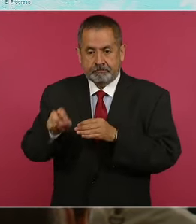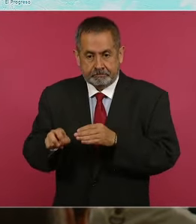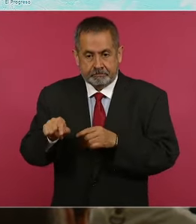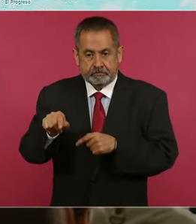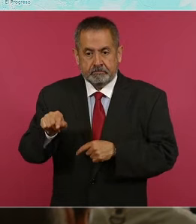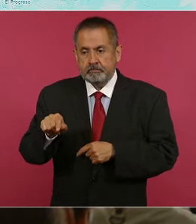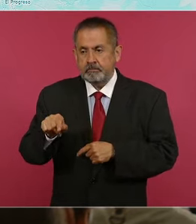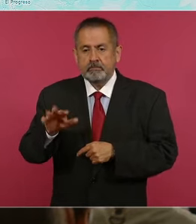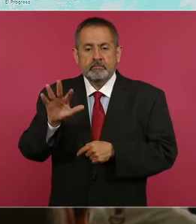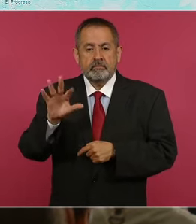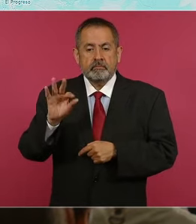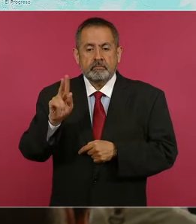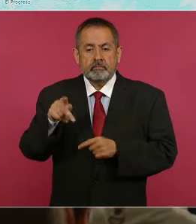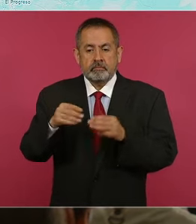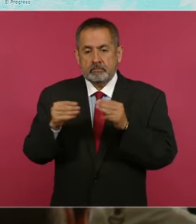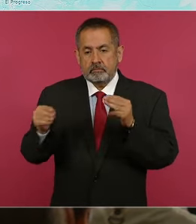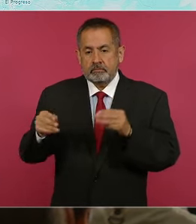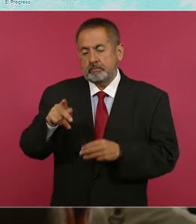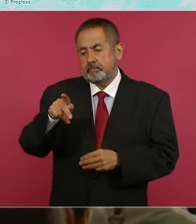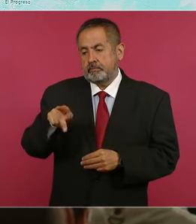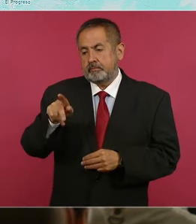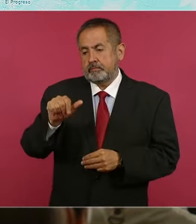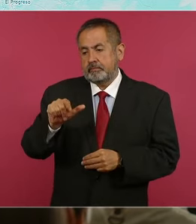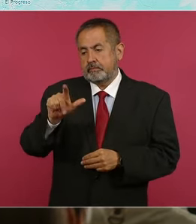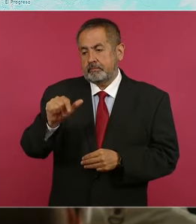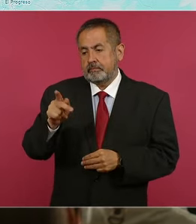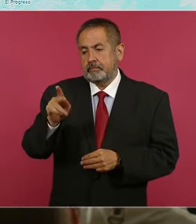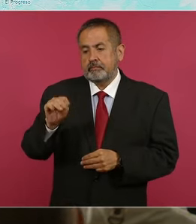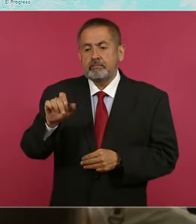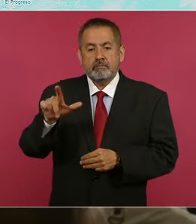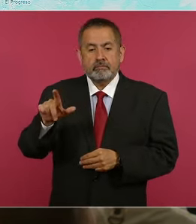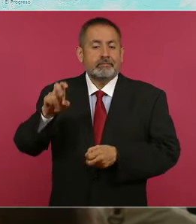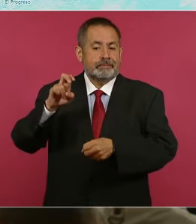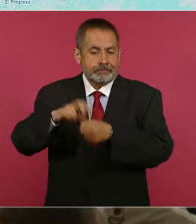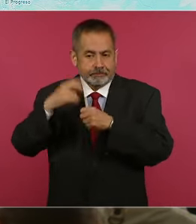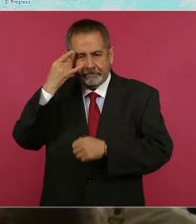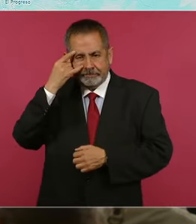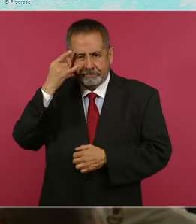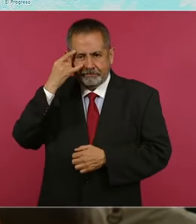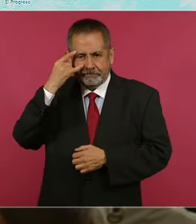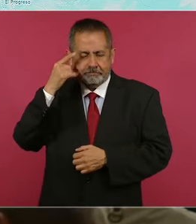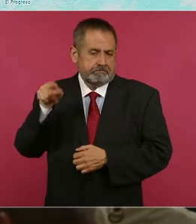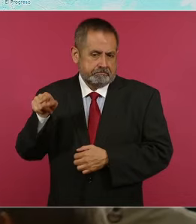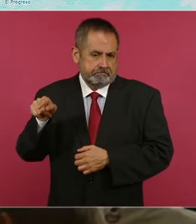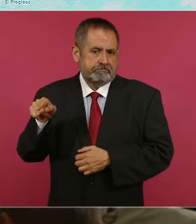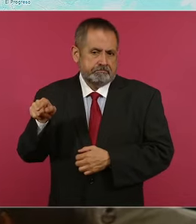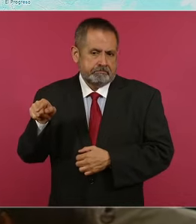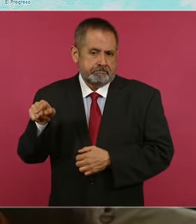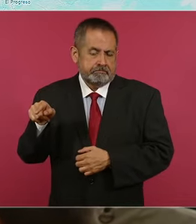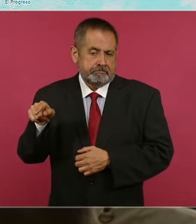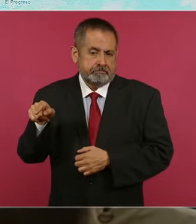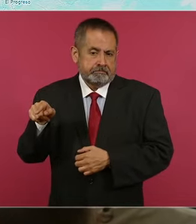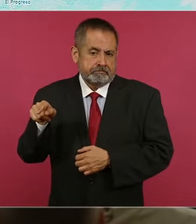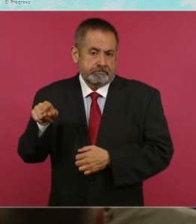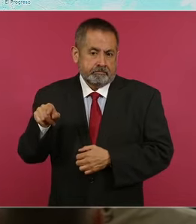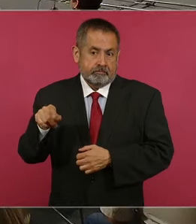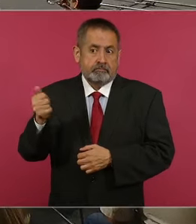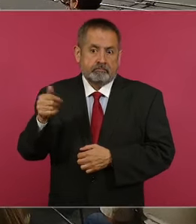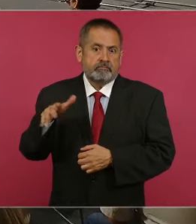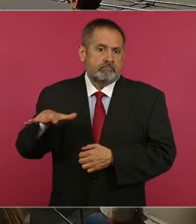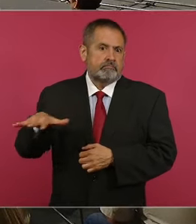a 40 kilómetros, está Calakmul, Campeche, que es la otra zona